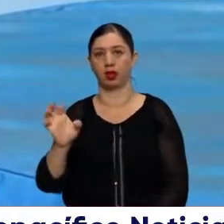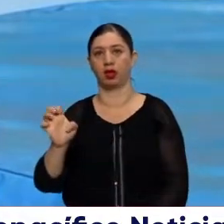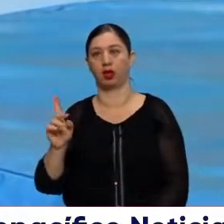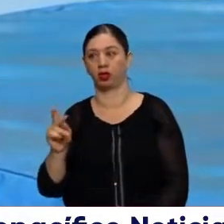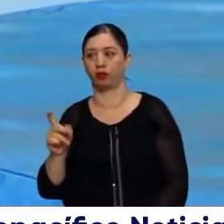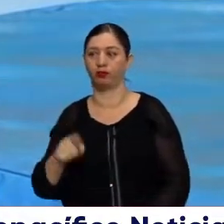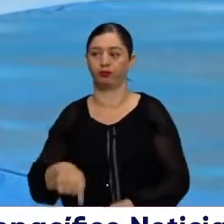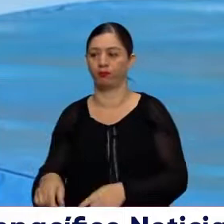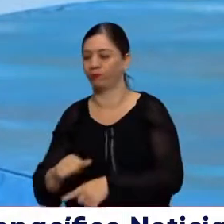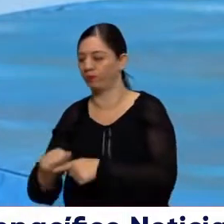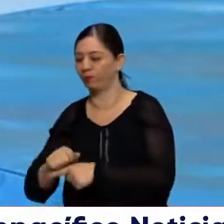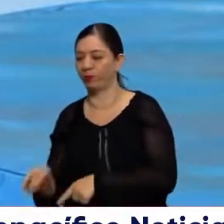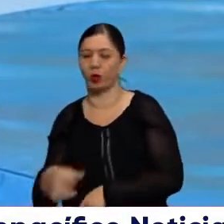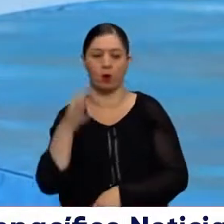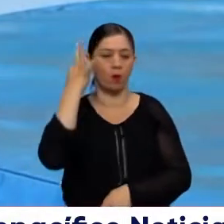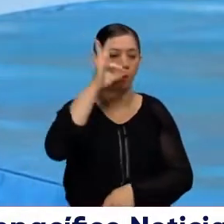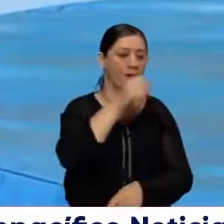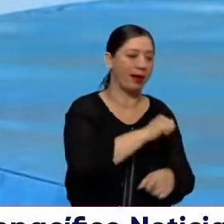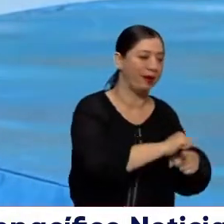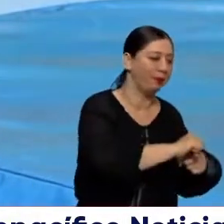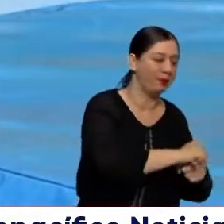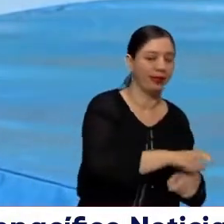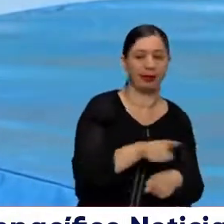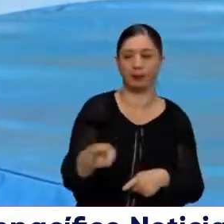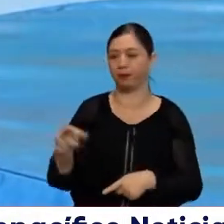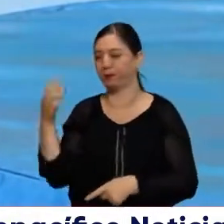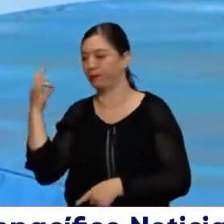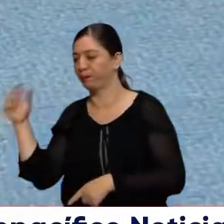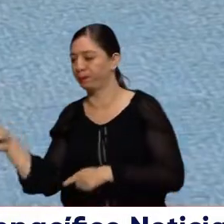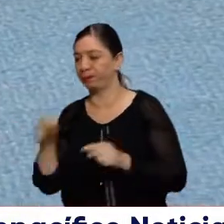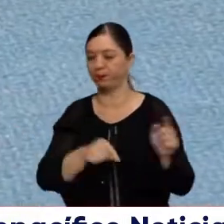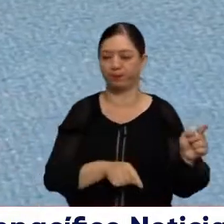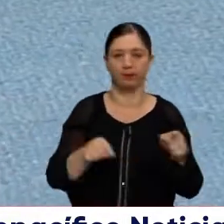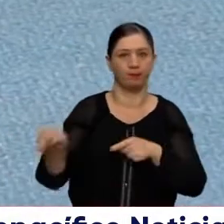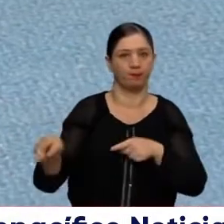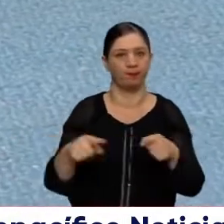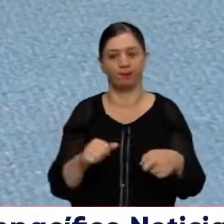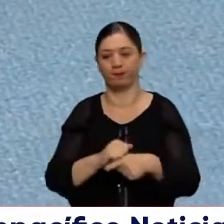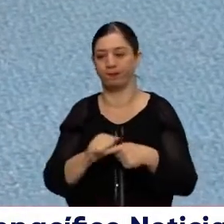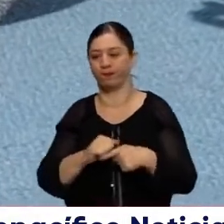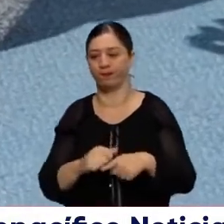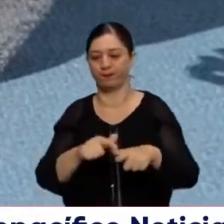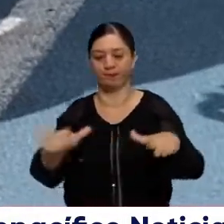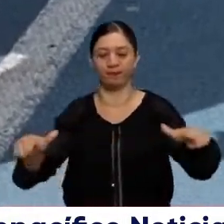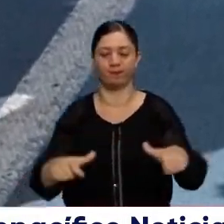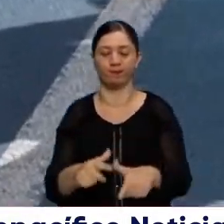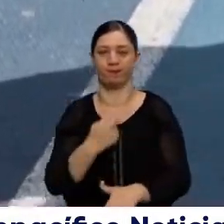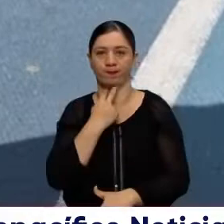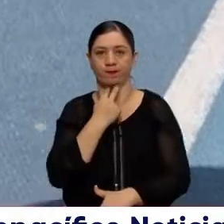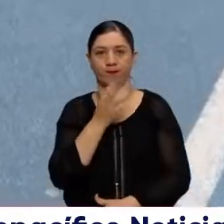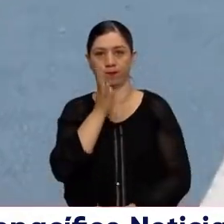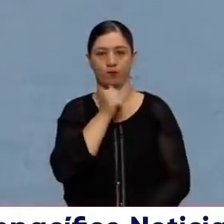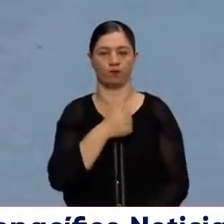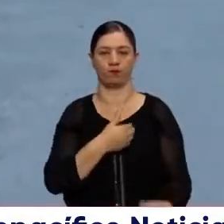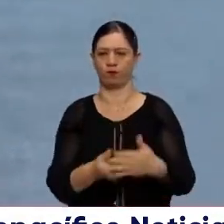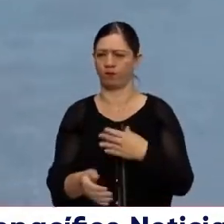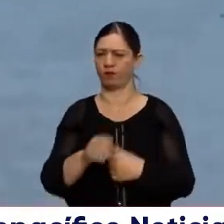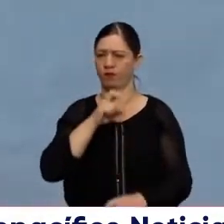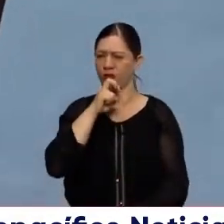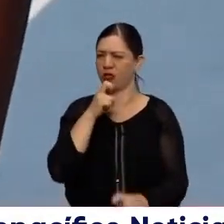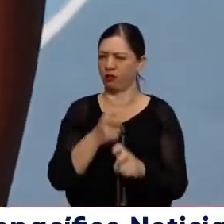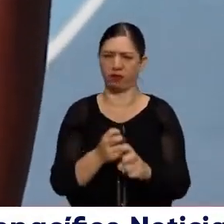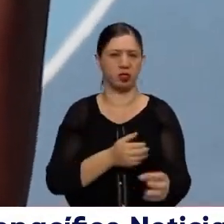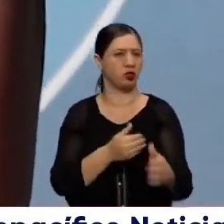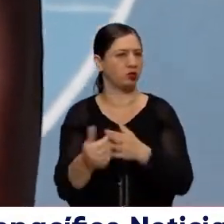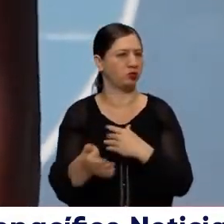nos toca ir para Palmira, nos toca improvisar entrenamientos de la nada, pero ha sido duro, pero lo hemos